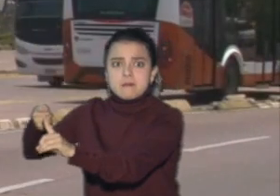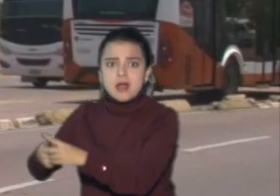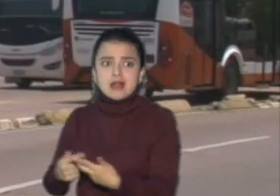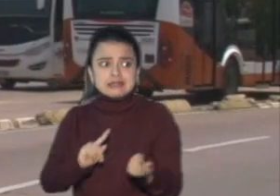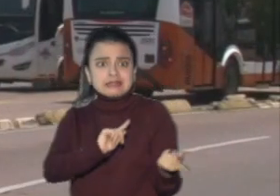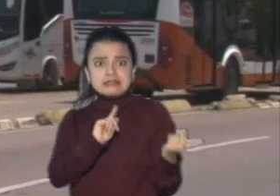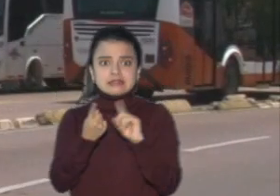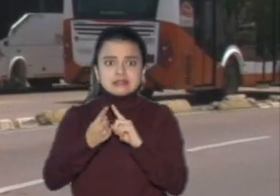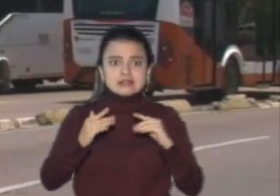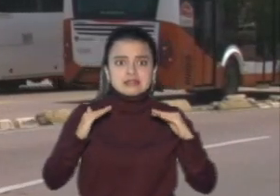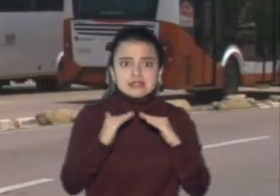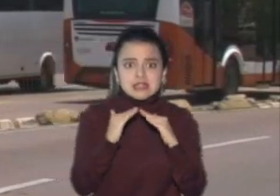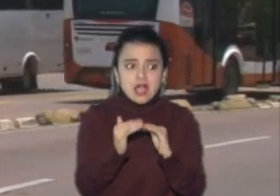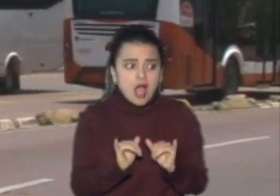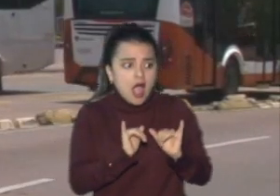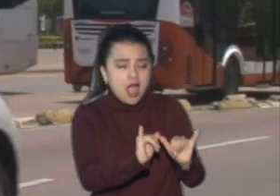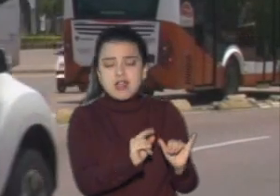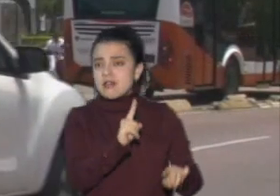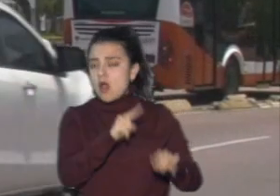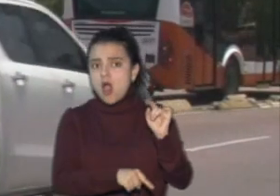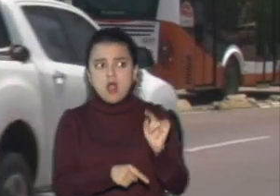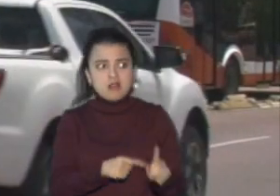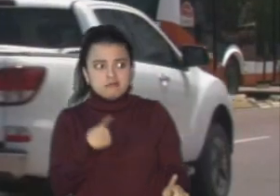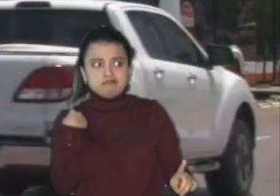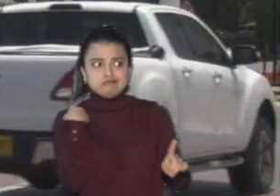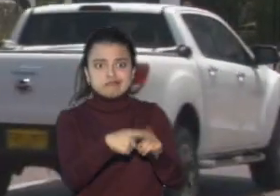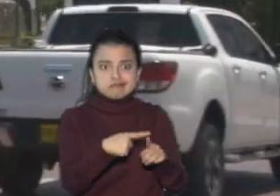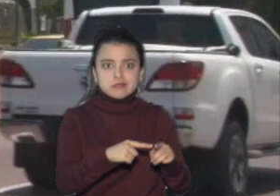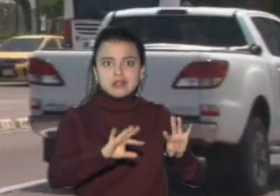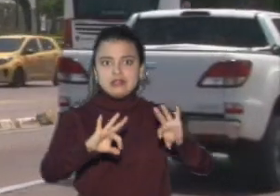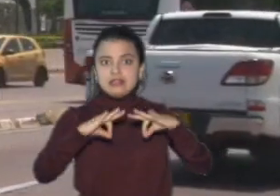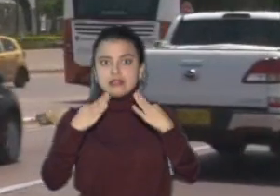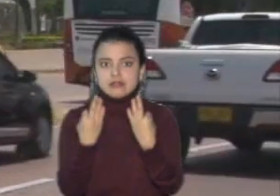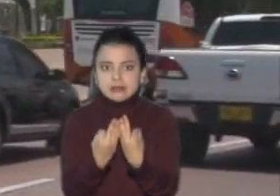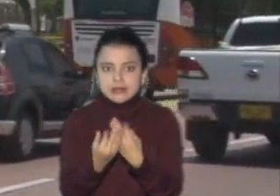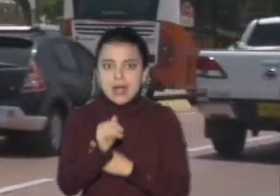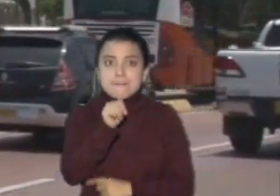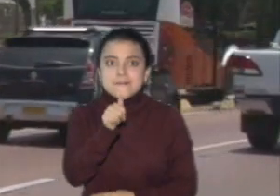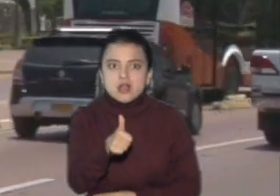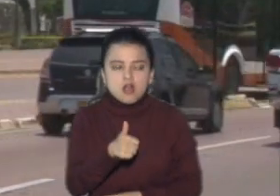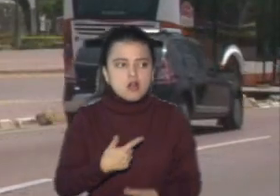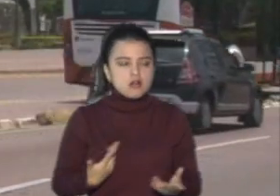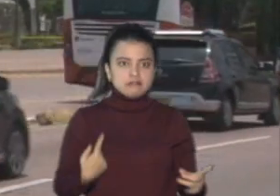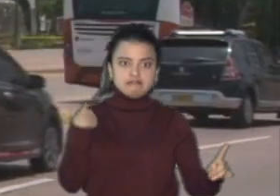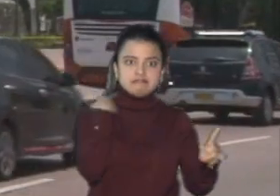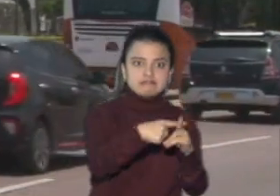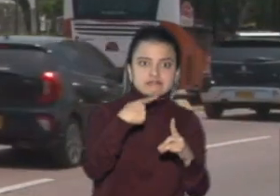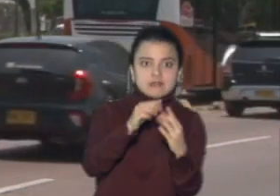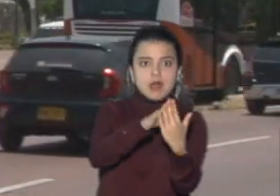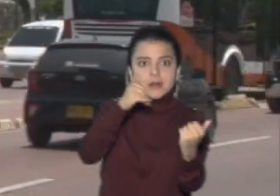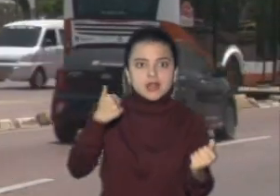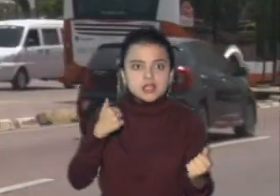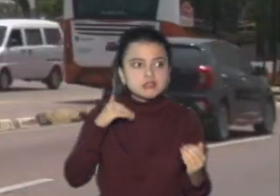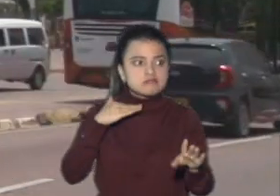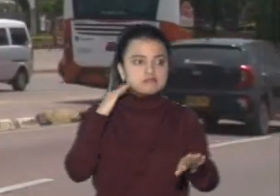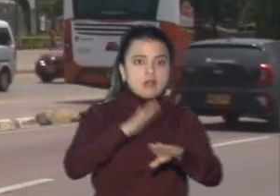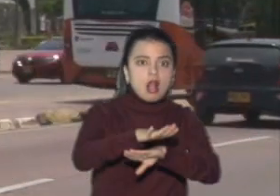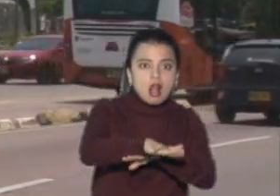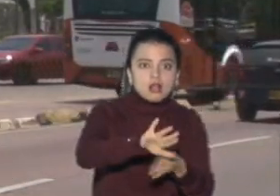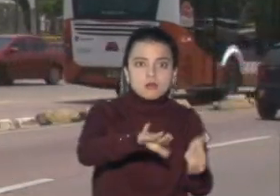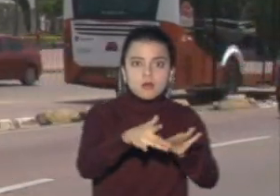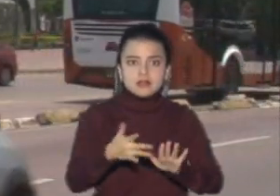viviendas para poder garantizar la seguridad de ellos y también de sus familias. Están están pidiendo precisamente